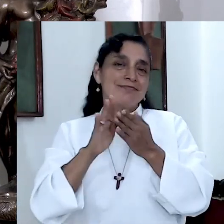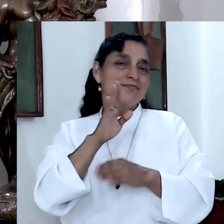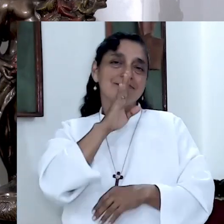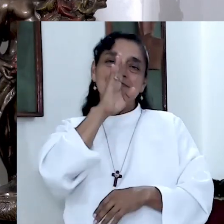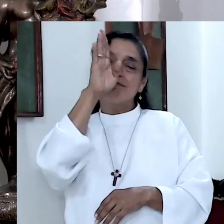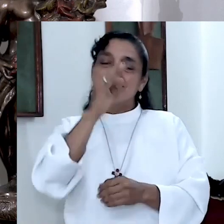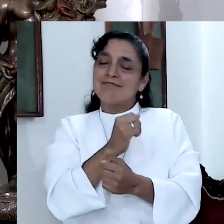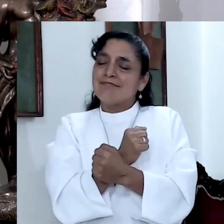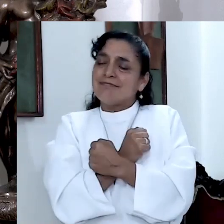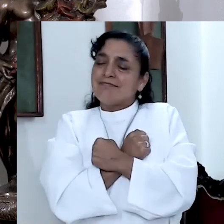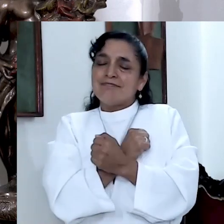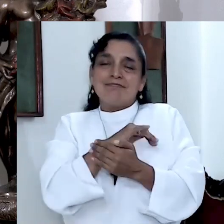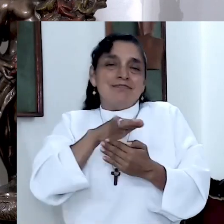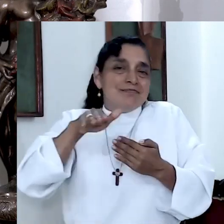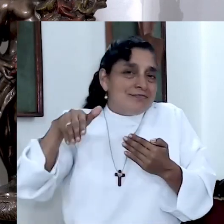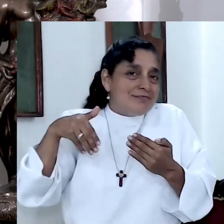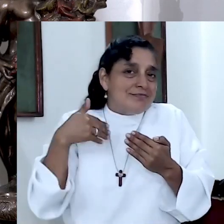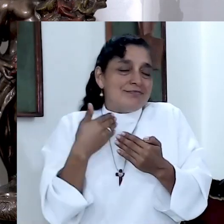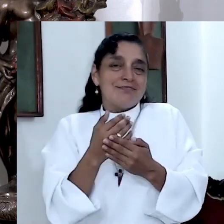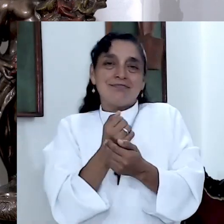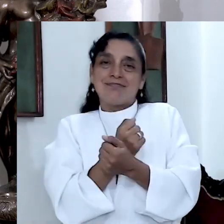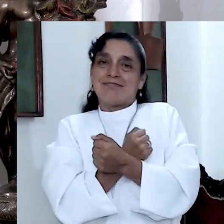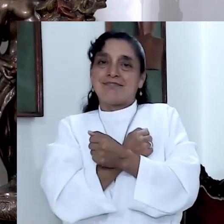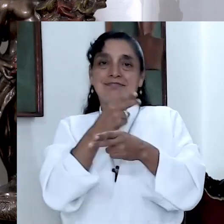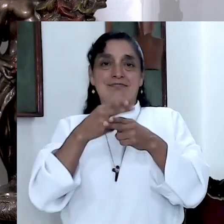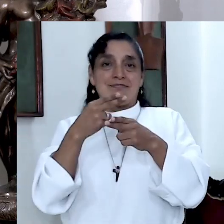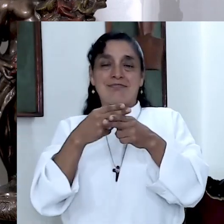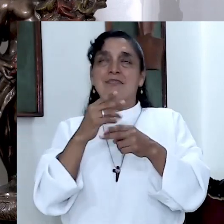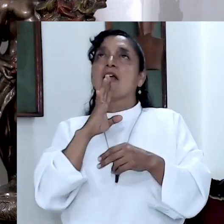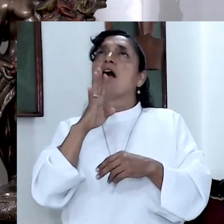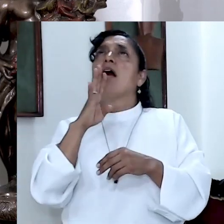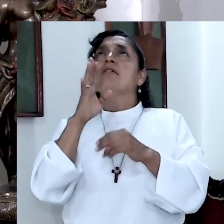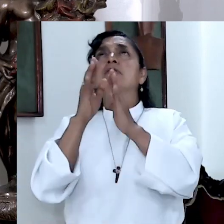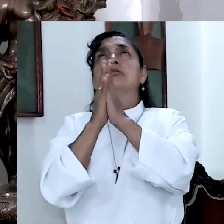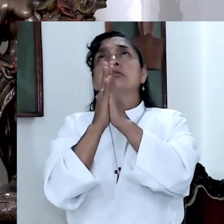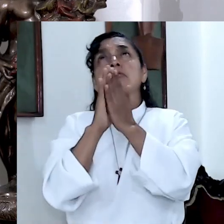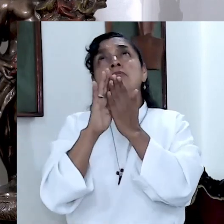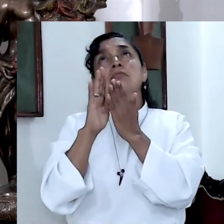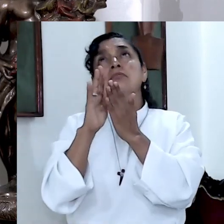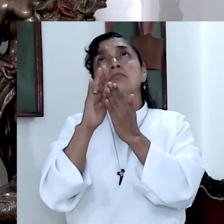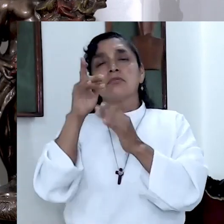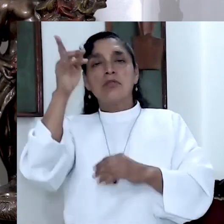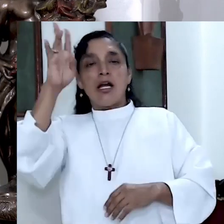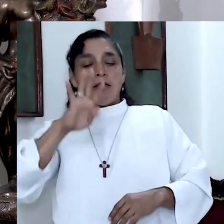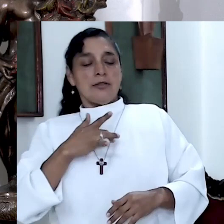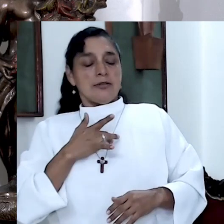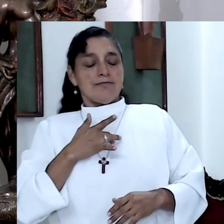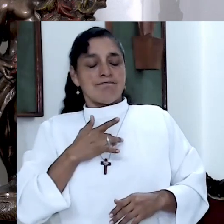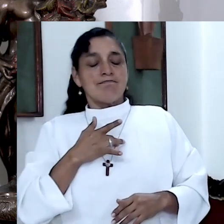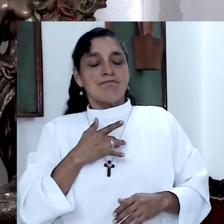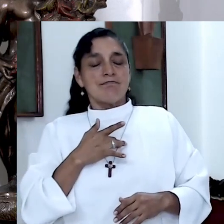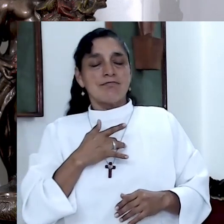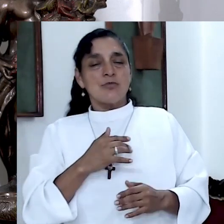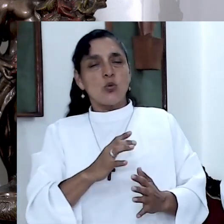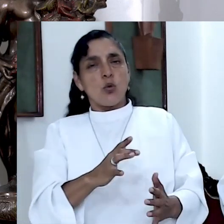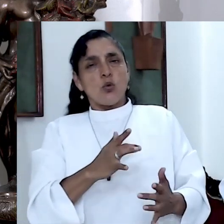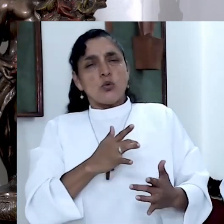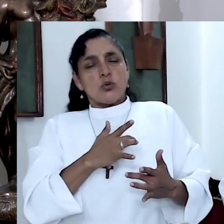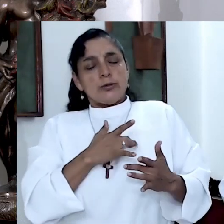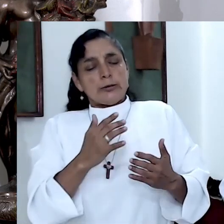Todo amor con quien tu nombre invoca es el Señor